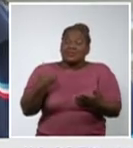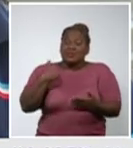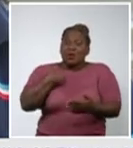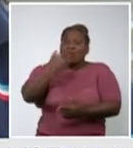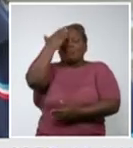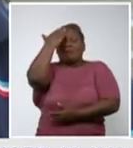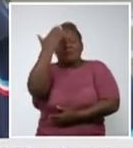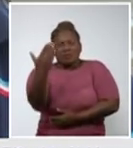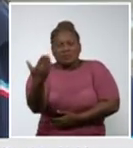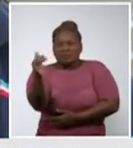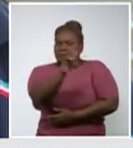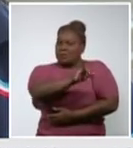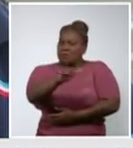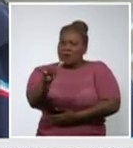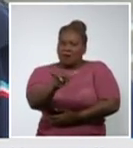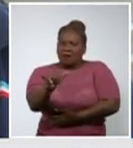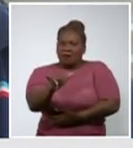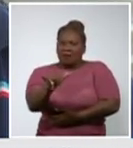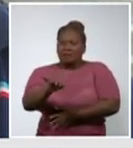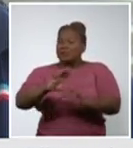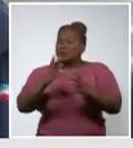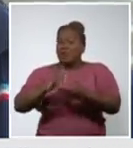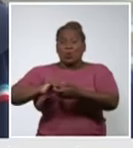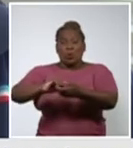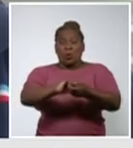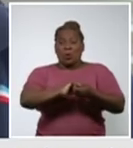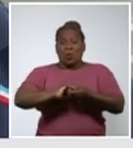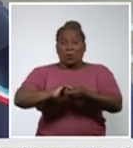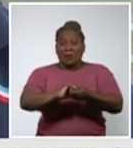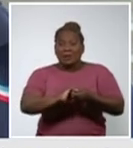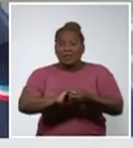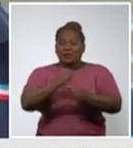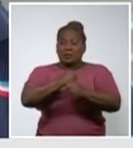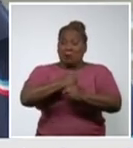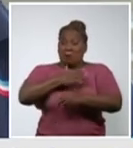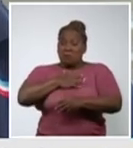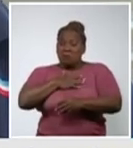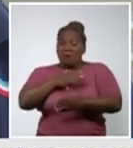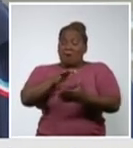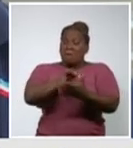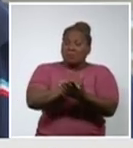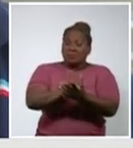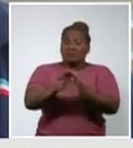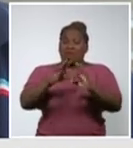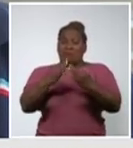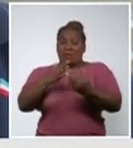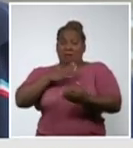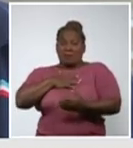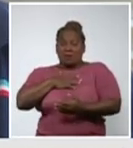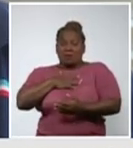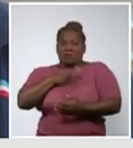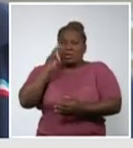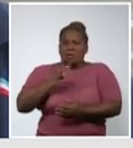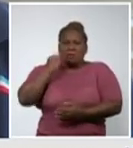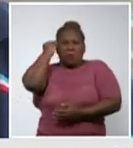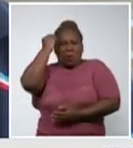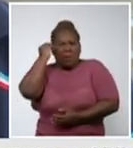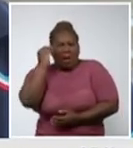también a todos los compañeros de trabajo, amistades y familiares que estuvieron muy pendientes y brindaron